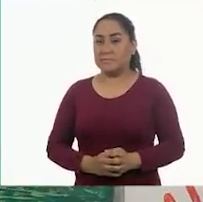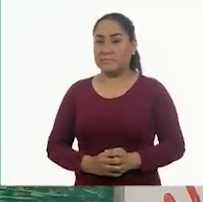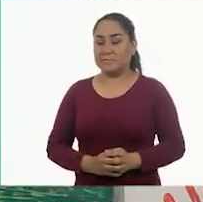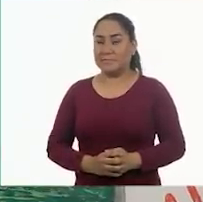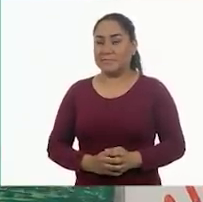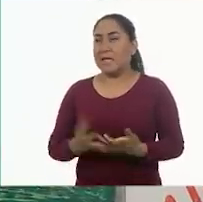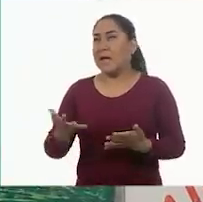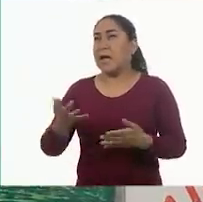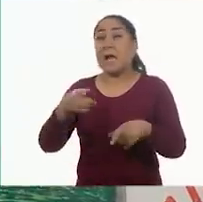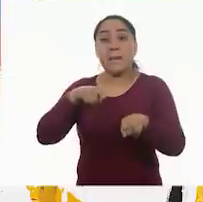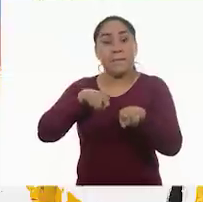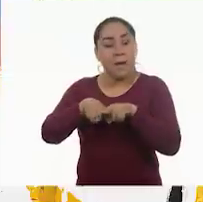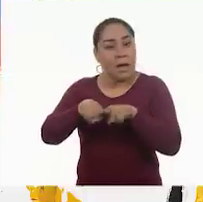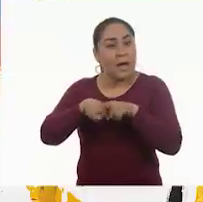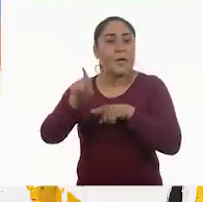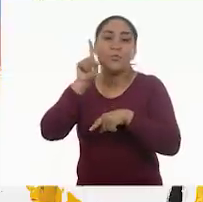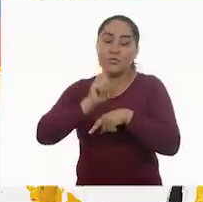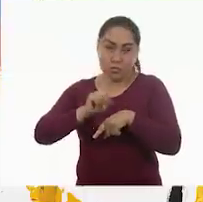mi hermana,